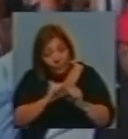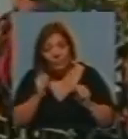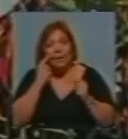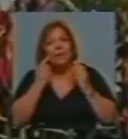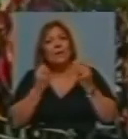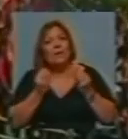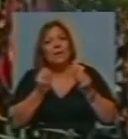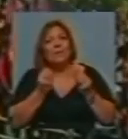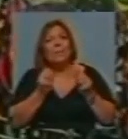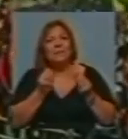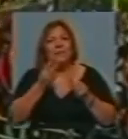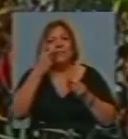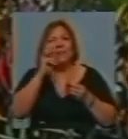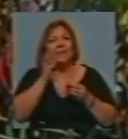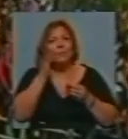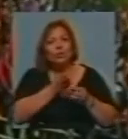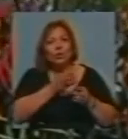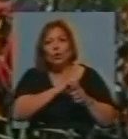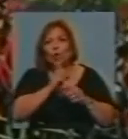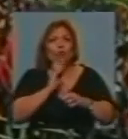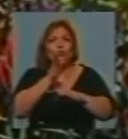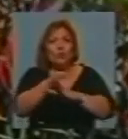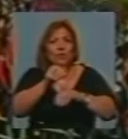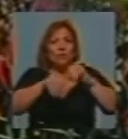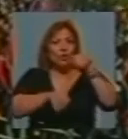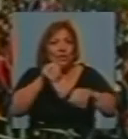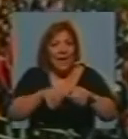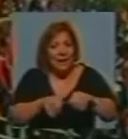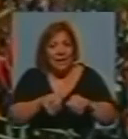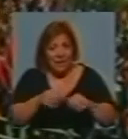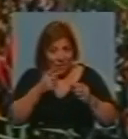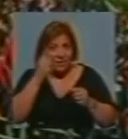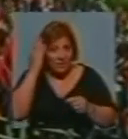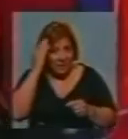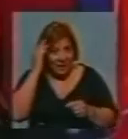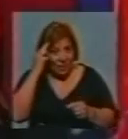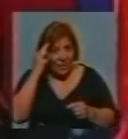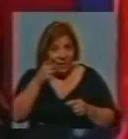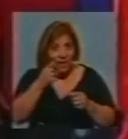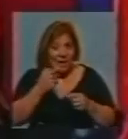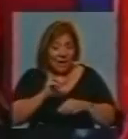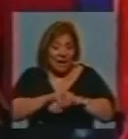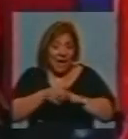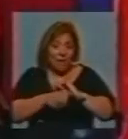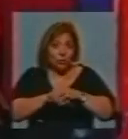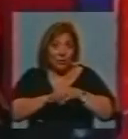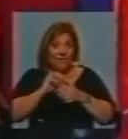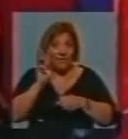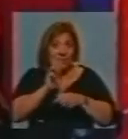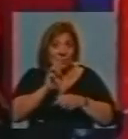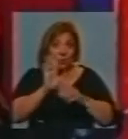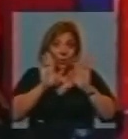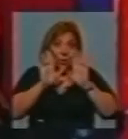con ese 20% que no concurrió a votar, porque recordemos que la abstención en Venezuela